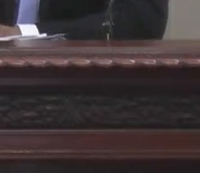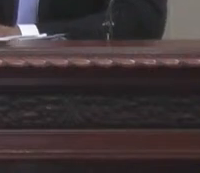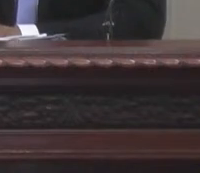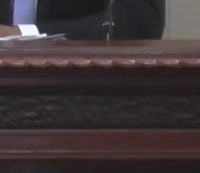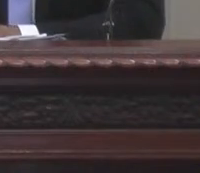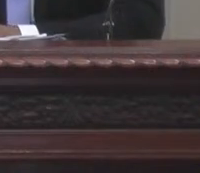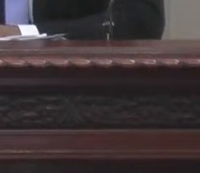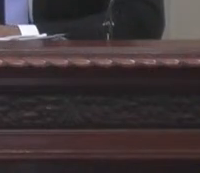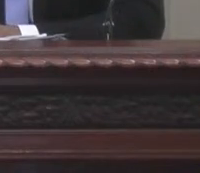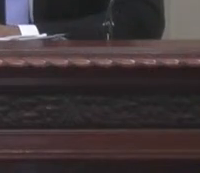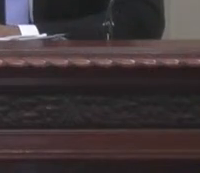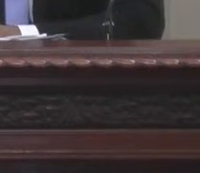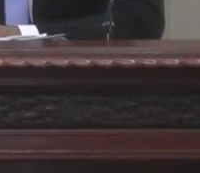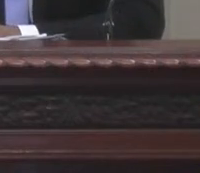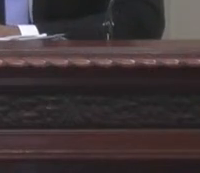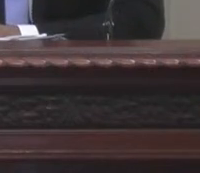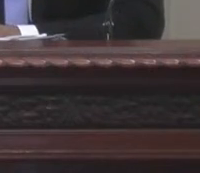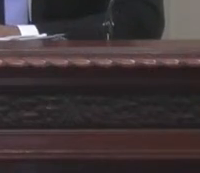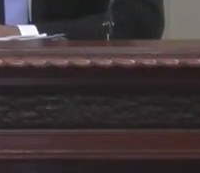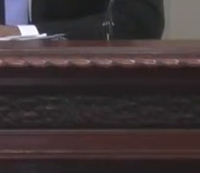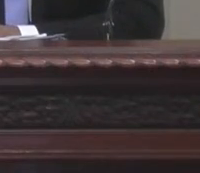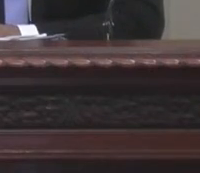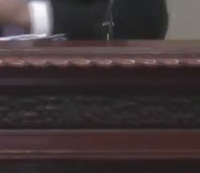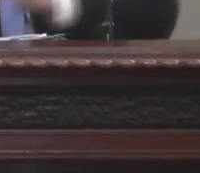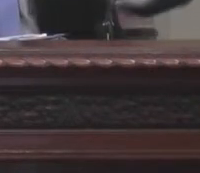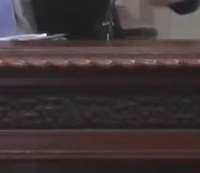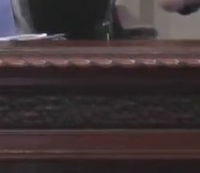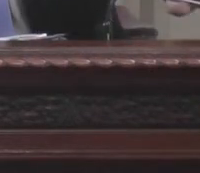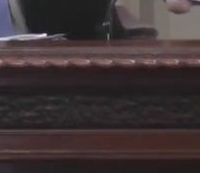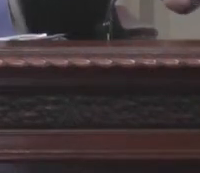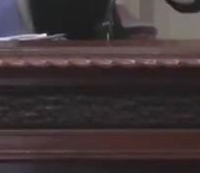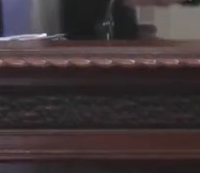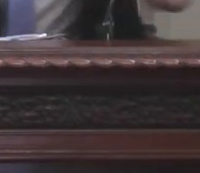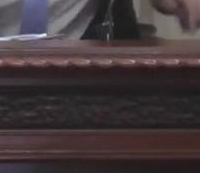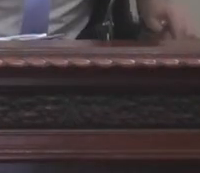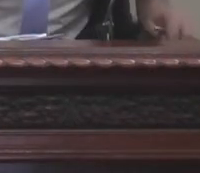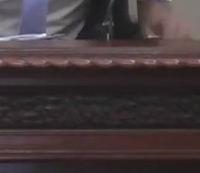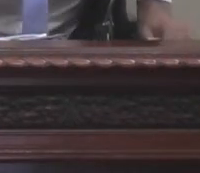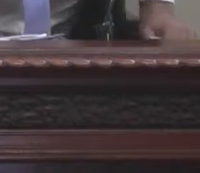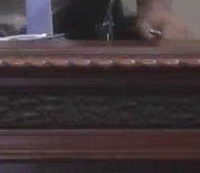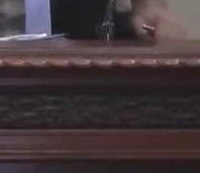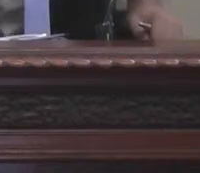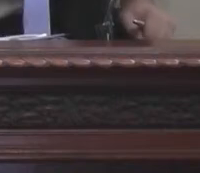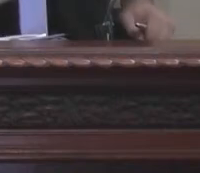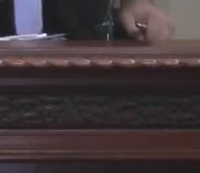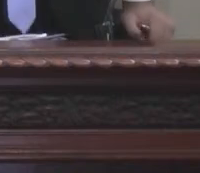para más, se levanta la sesión. Muchas gracias a todas y todos.